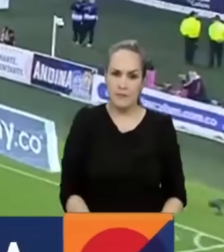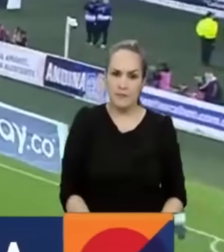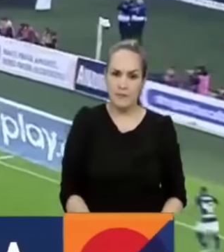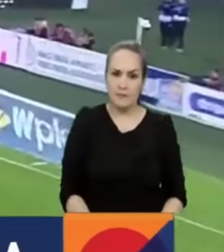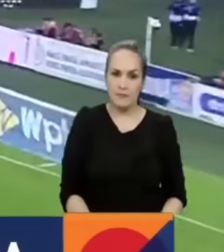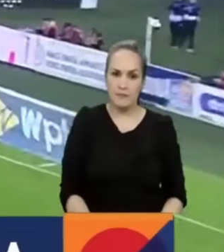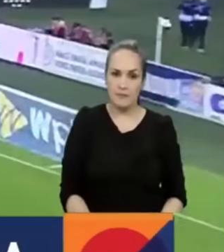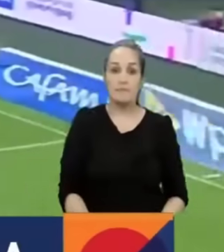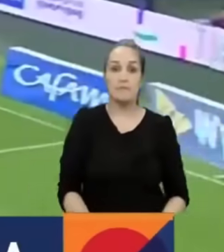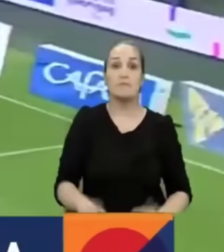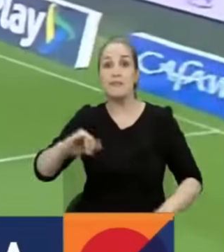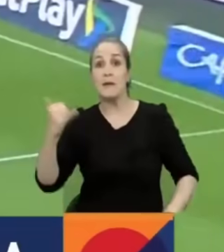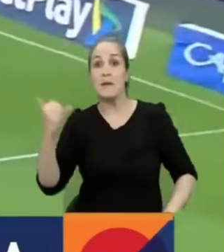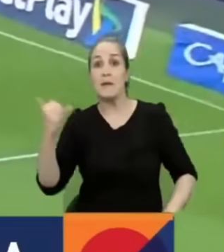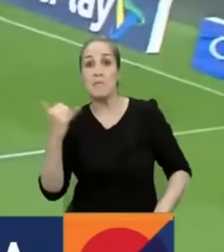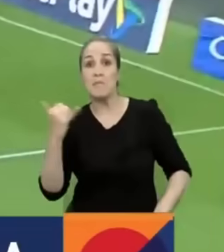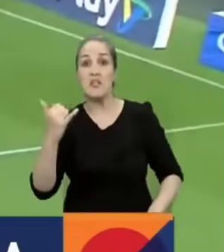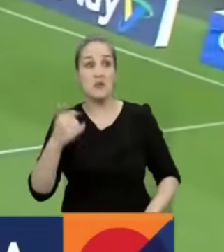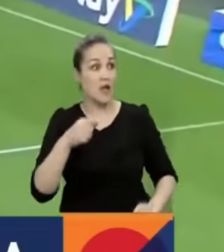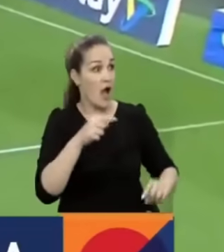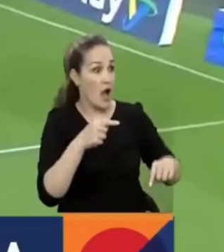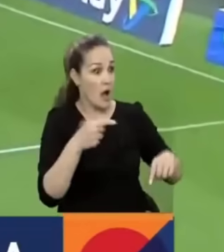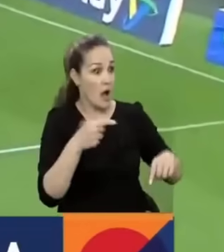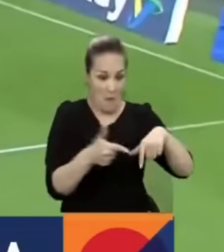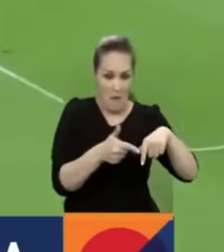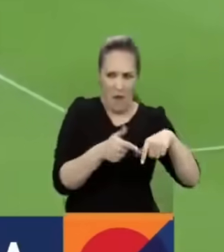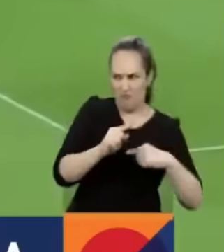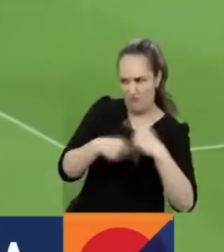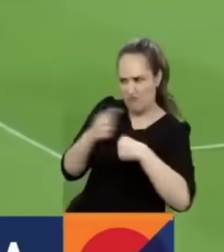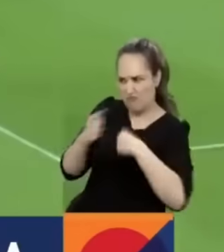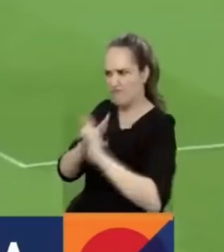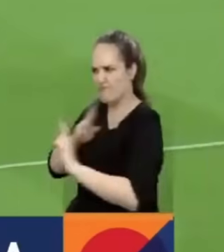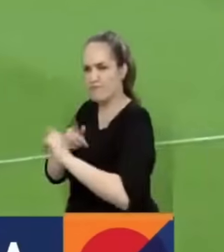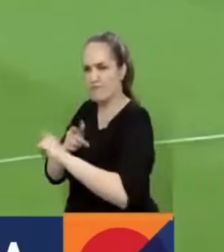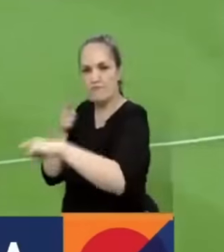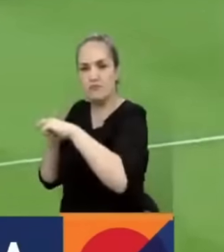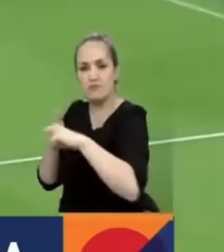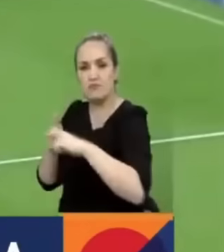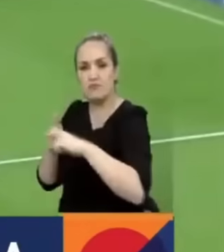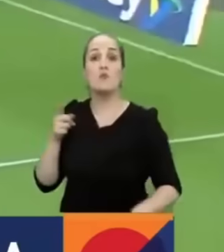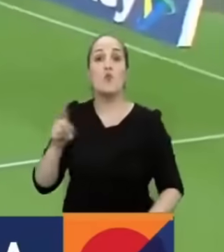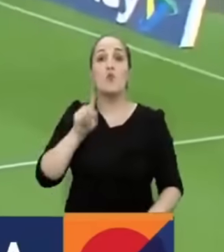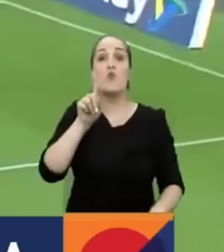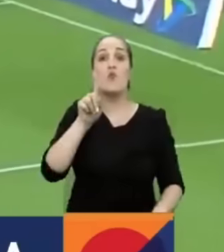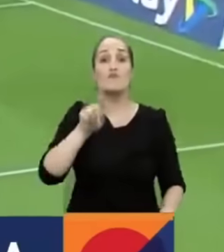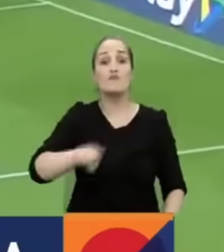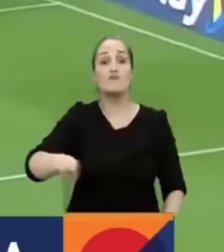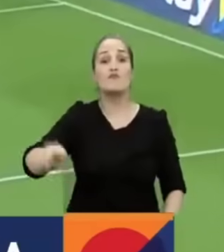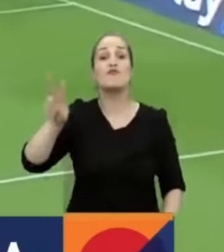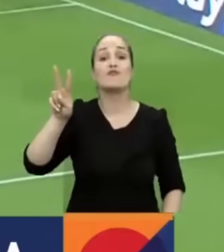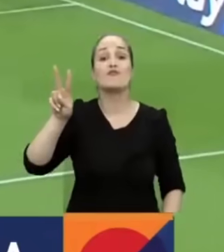Nobleza obliga y Millonario respondió. Y no solo una, sino dos veces.